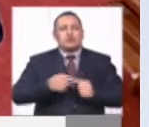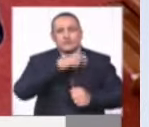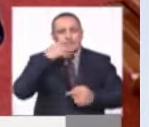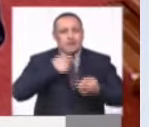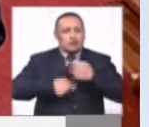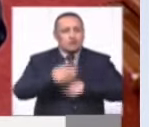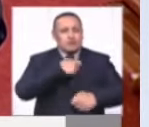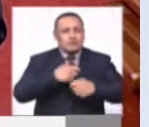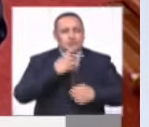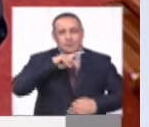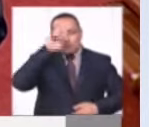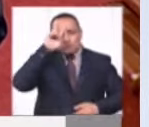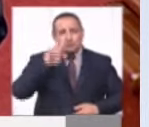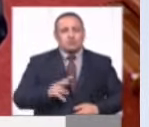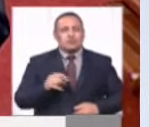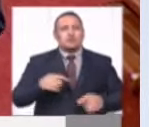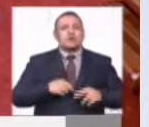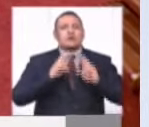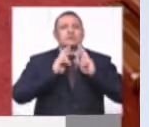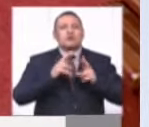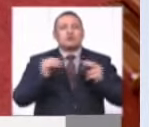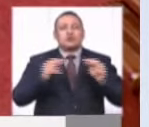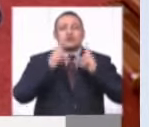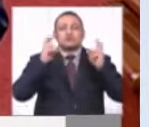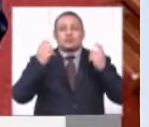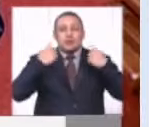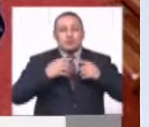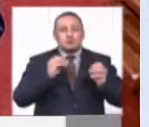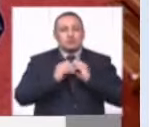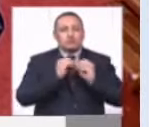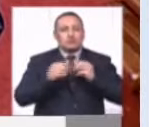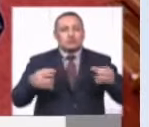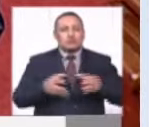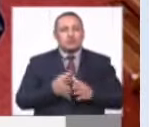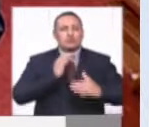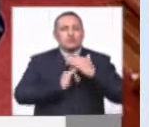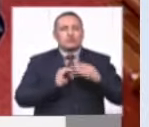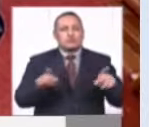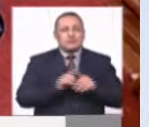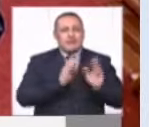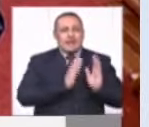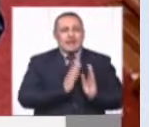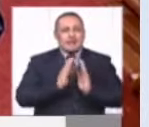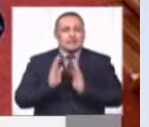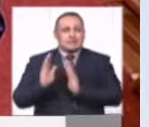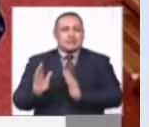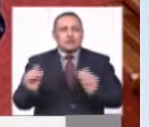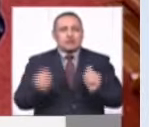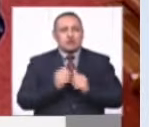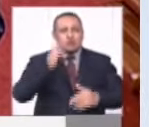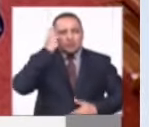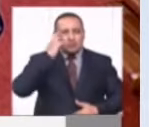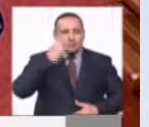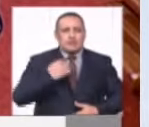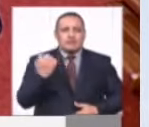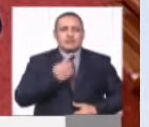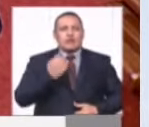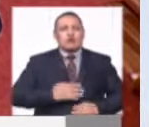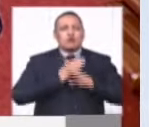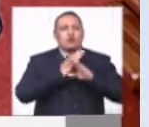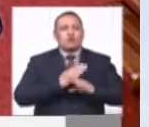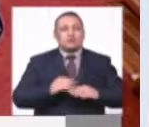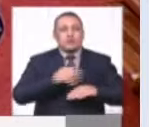en el país? Le respondo, las medidas implementadas en el sector interior están alineadas con la política nacional contra las